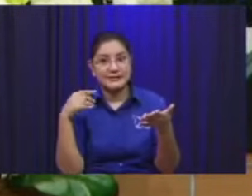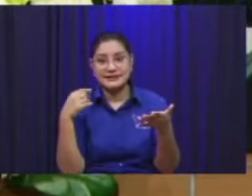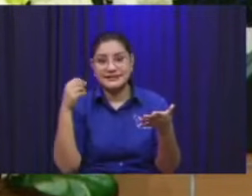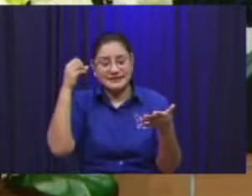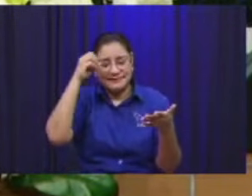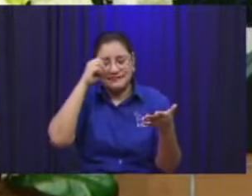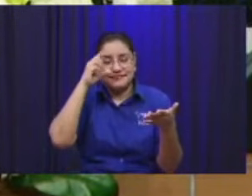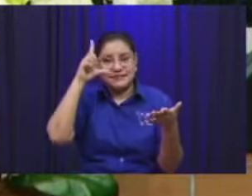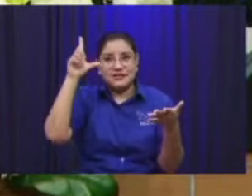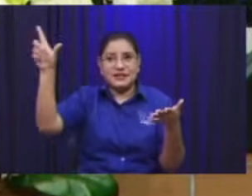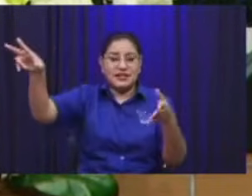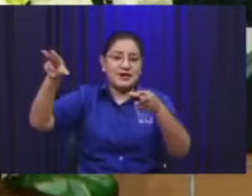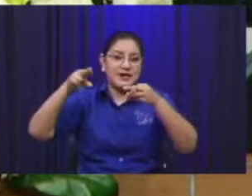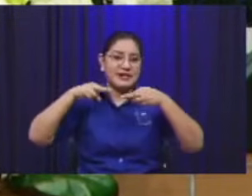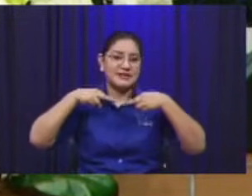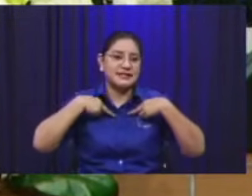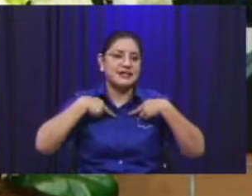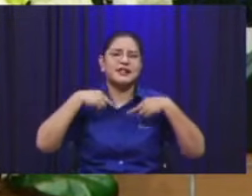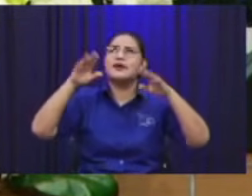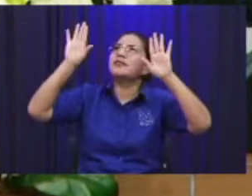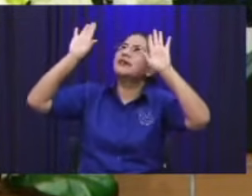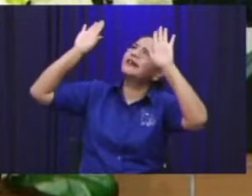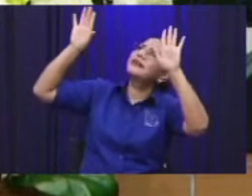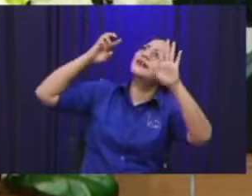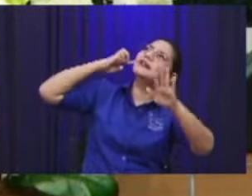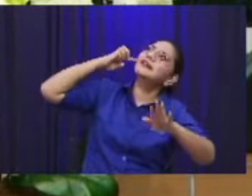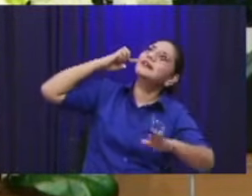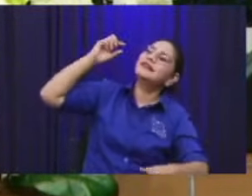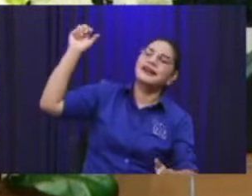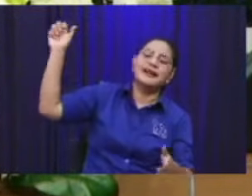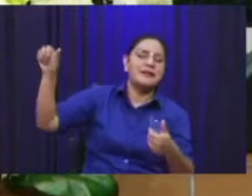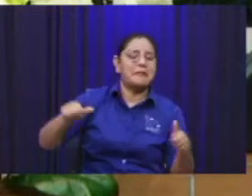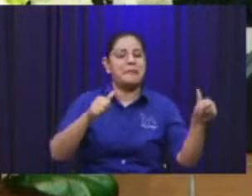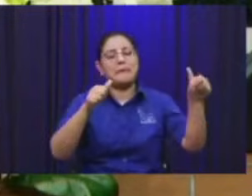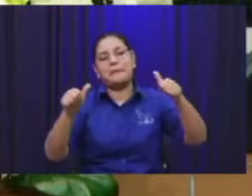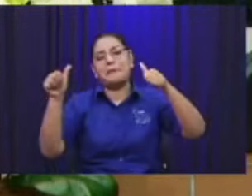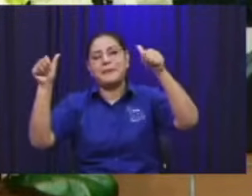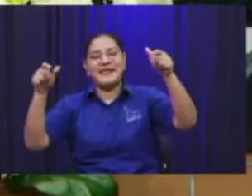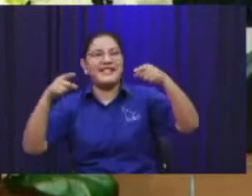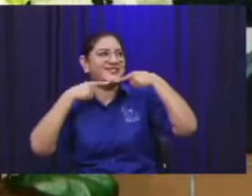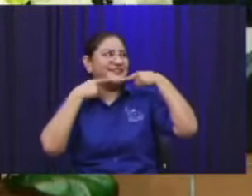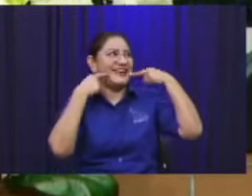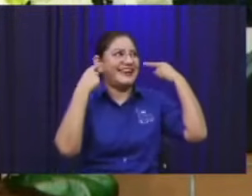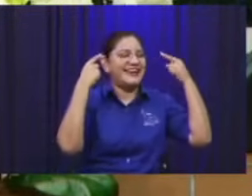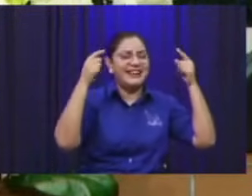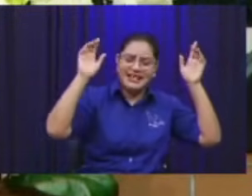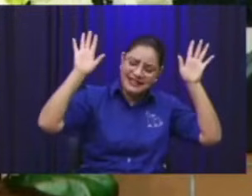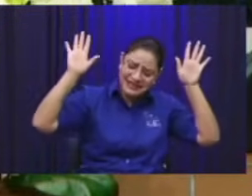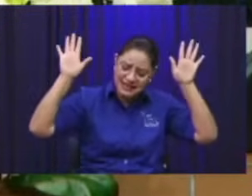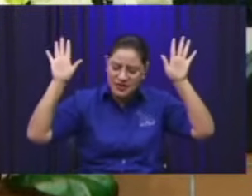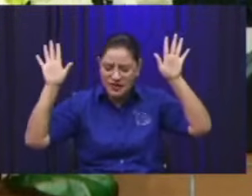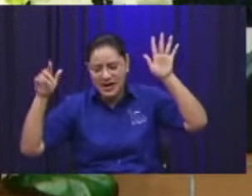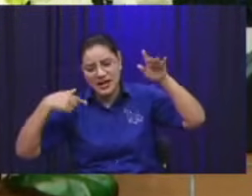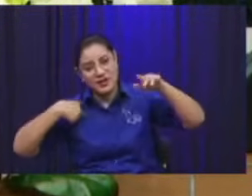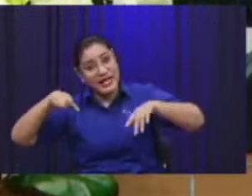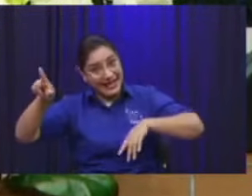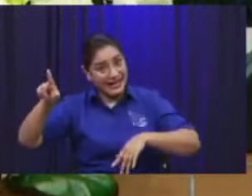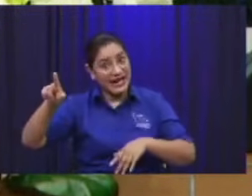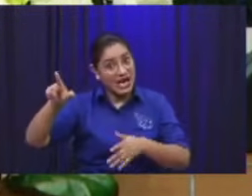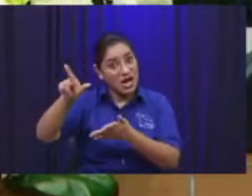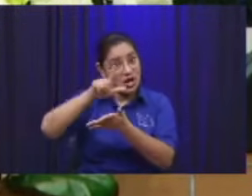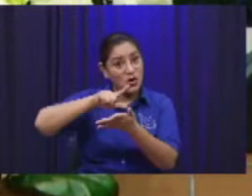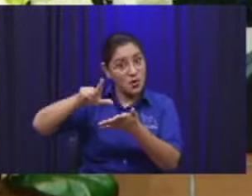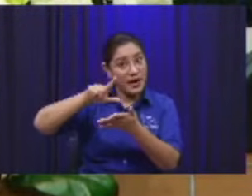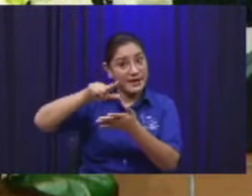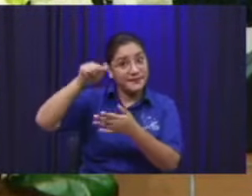tremendo yo lo recibo gracias padre de lubia yo bien contento y entonces el